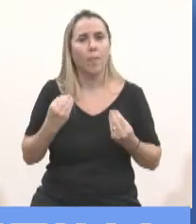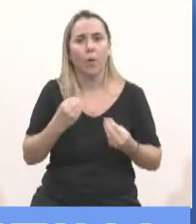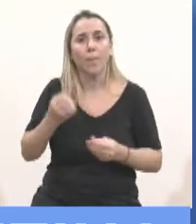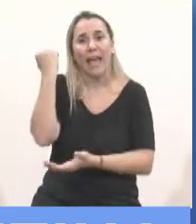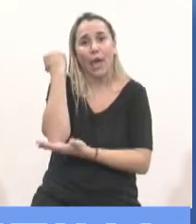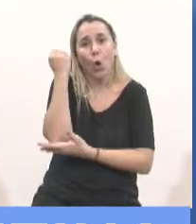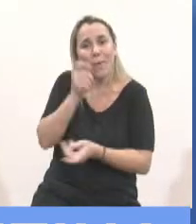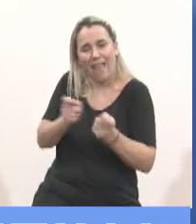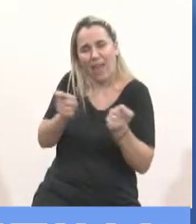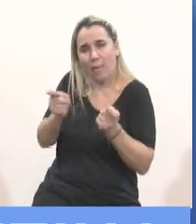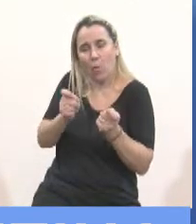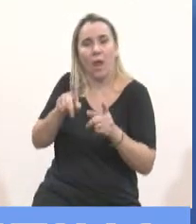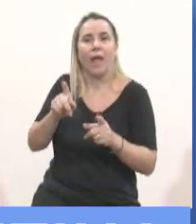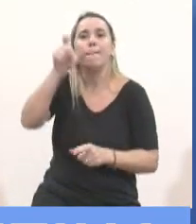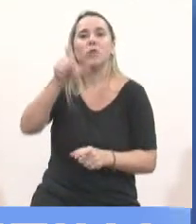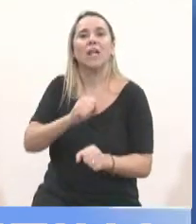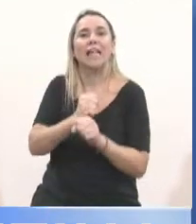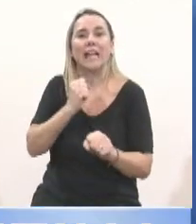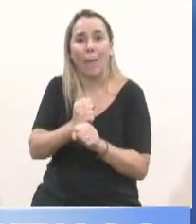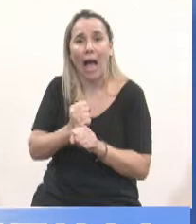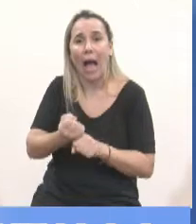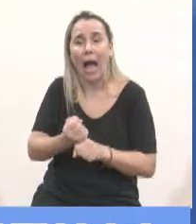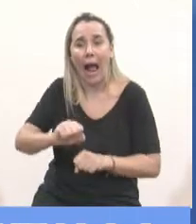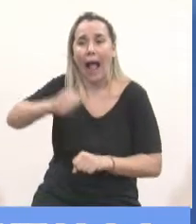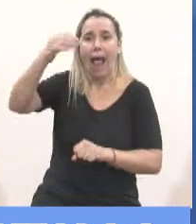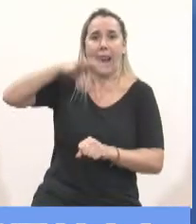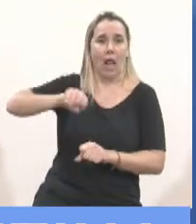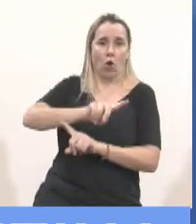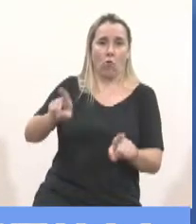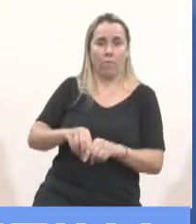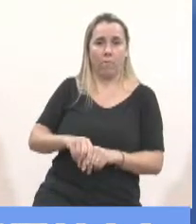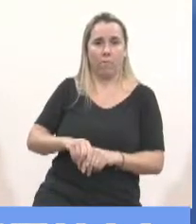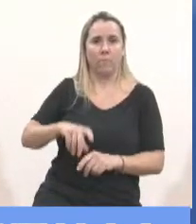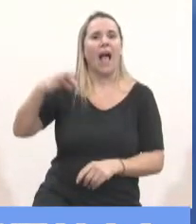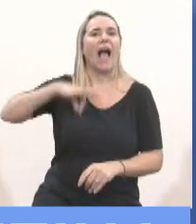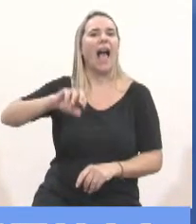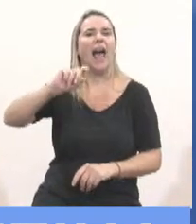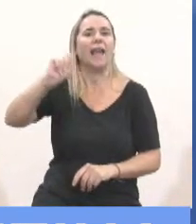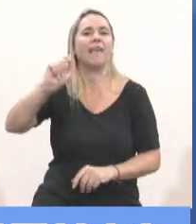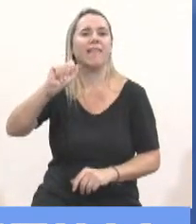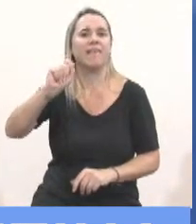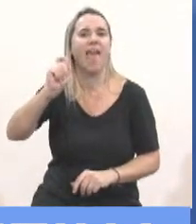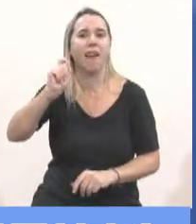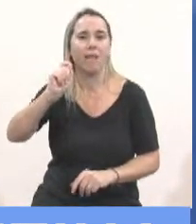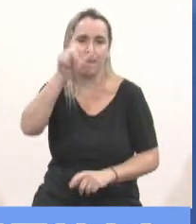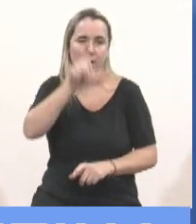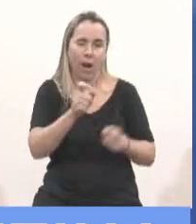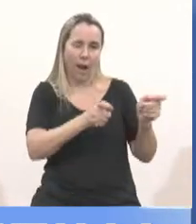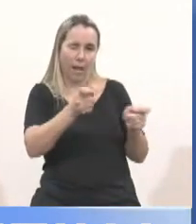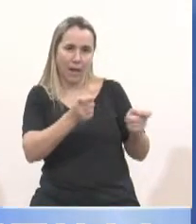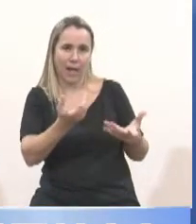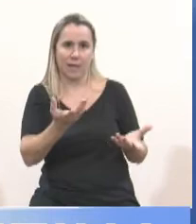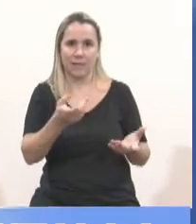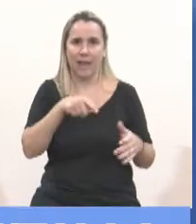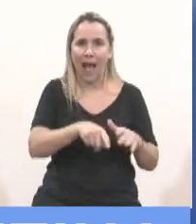de la especulación, el que trabaja no gana. ¿Quién gana? El que especula, el que